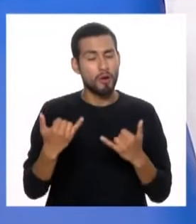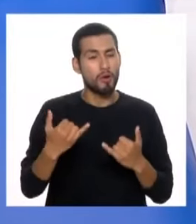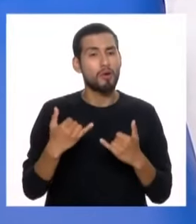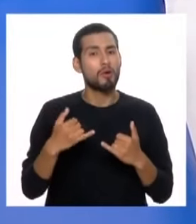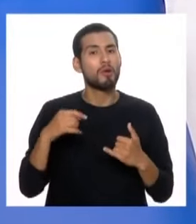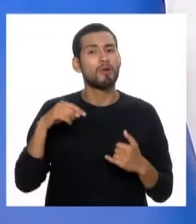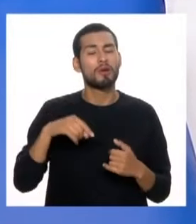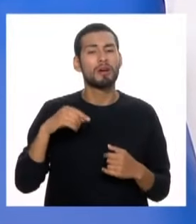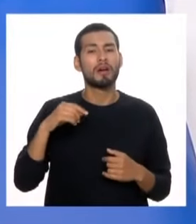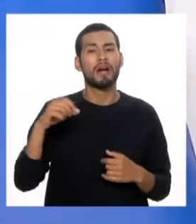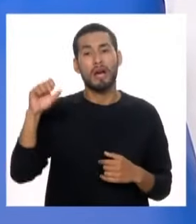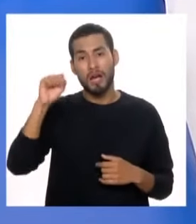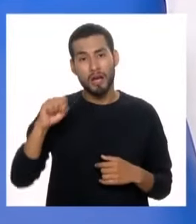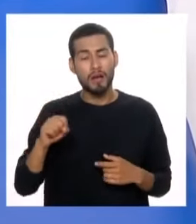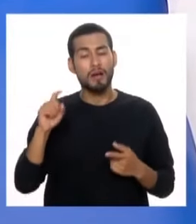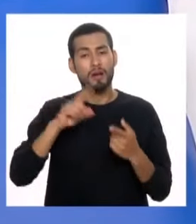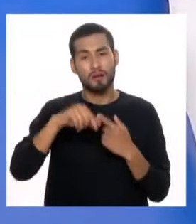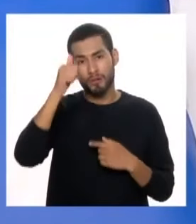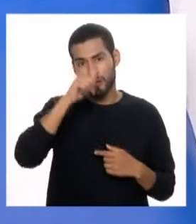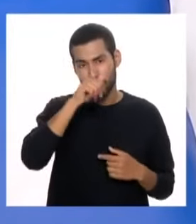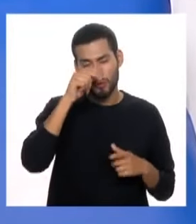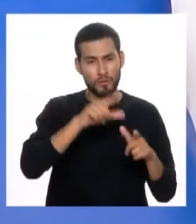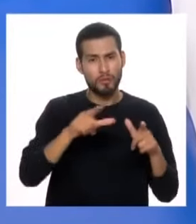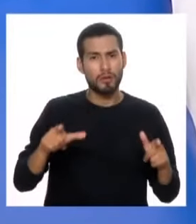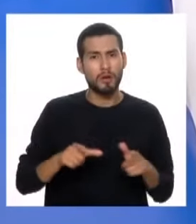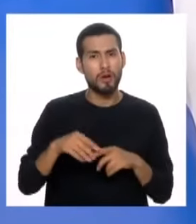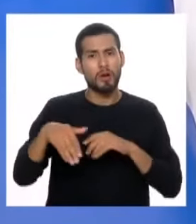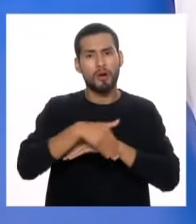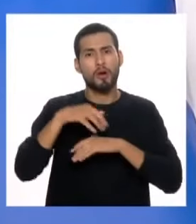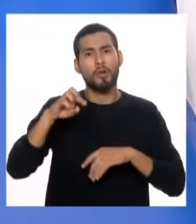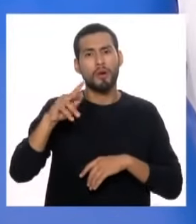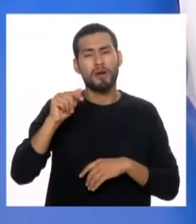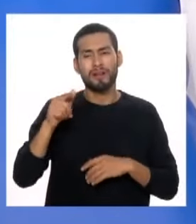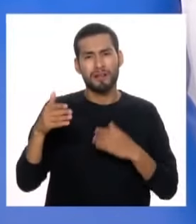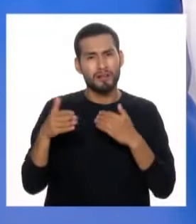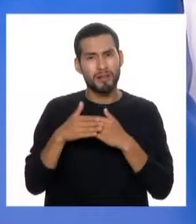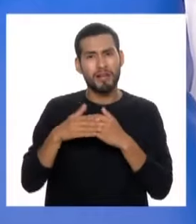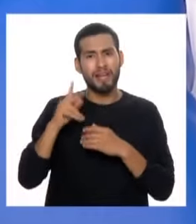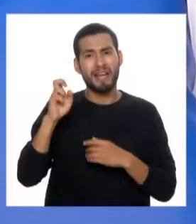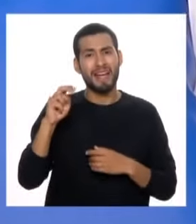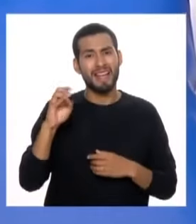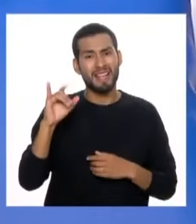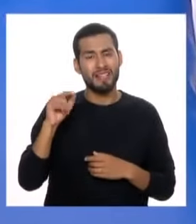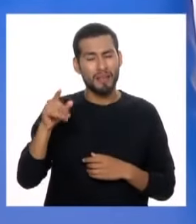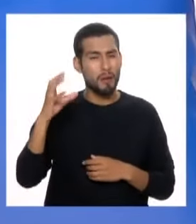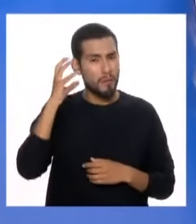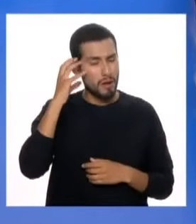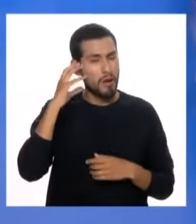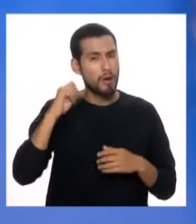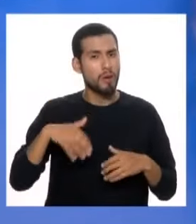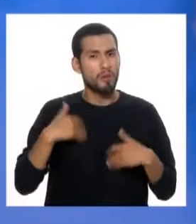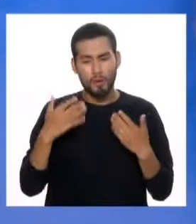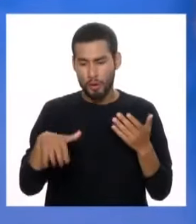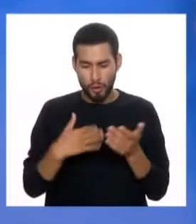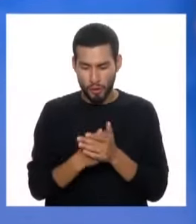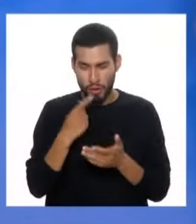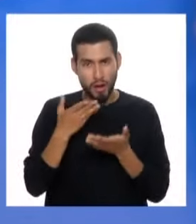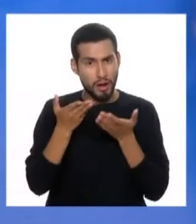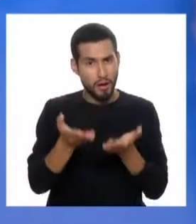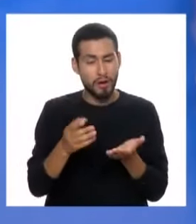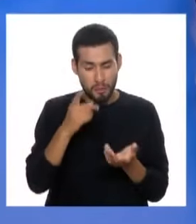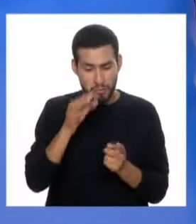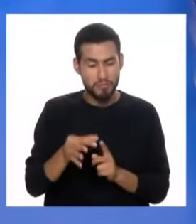el sábado y hasta el domingo, en el Jirón Porta, al lado del Parque Kennedy, en Miraflores, para rescatar todo eso